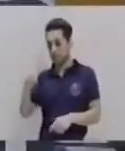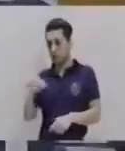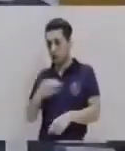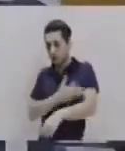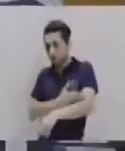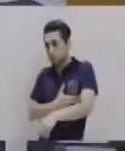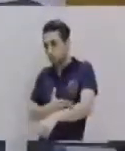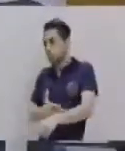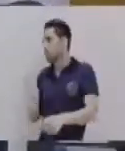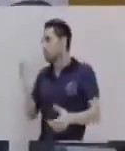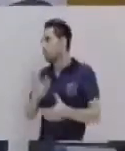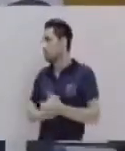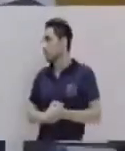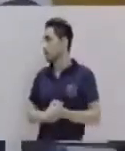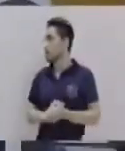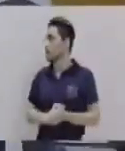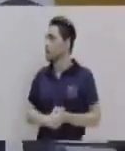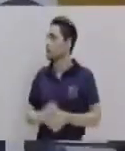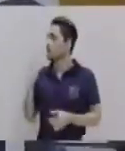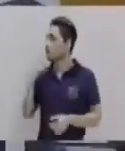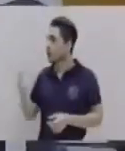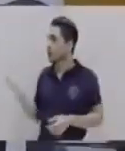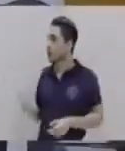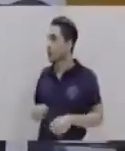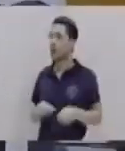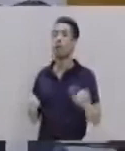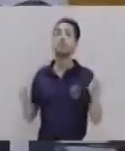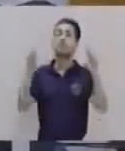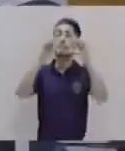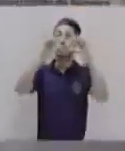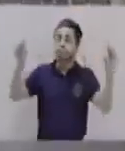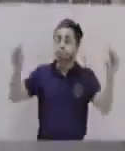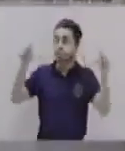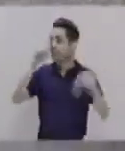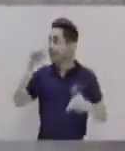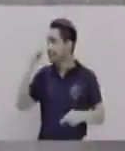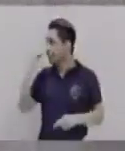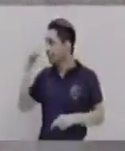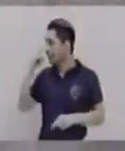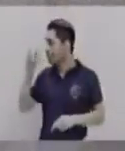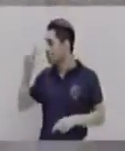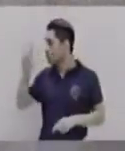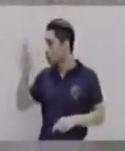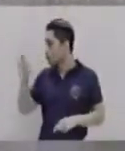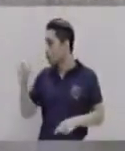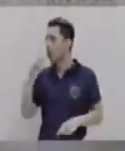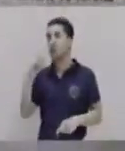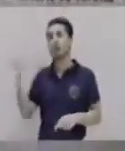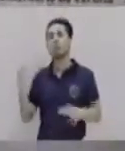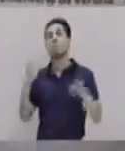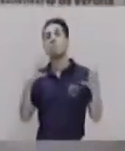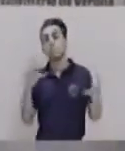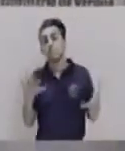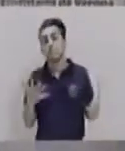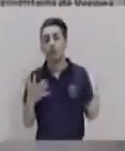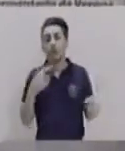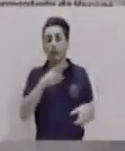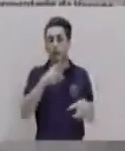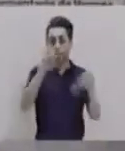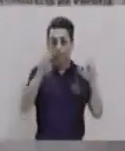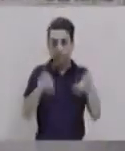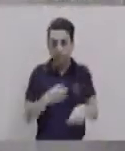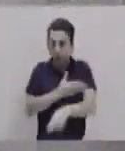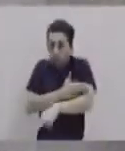de Romeo y Julieta? Sí, me acuerdo. Hablamos del título, Ajá, hablamos del del autor, autor. hablamos del narrador, que comúnmente habla en